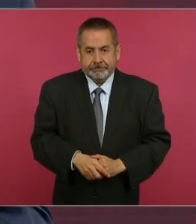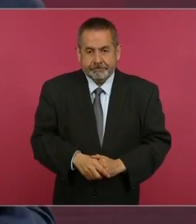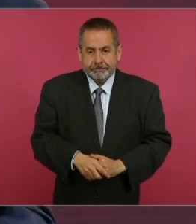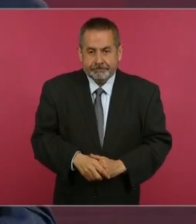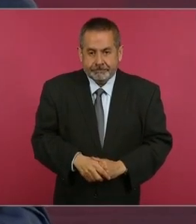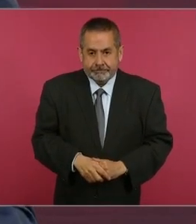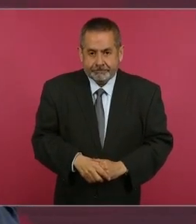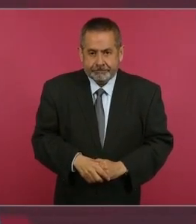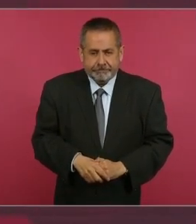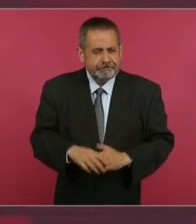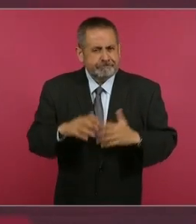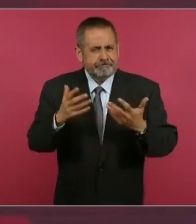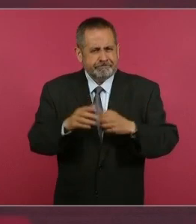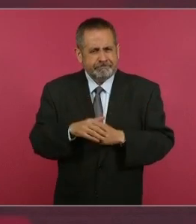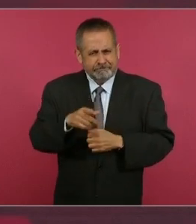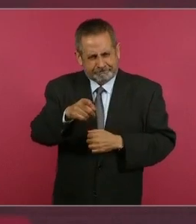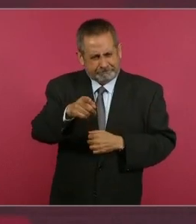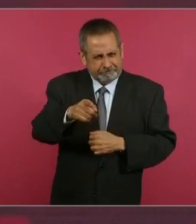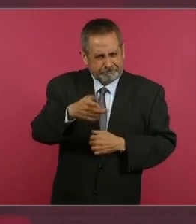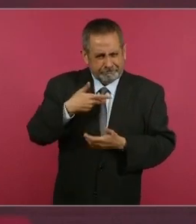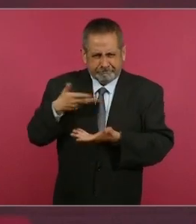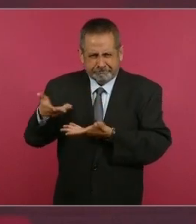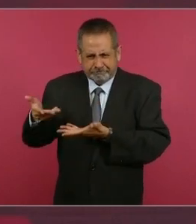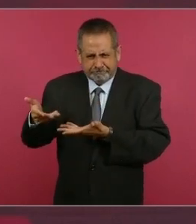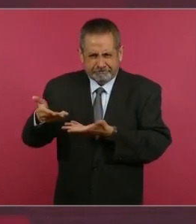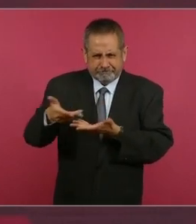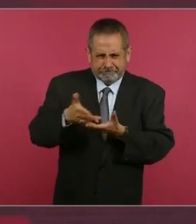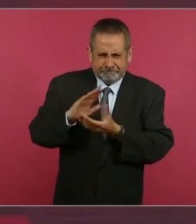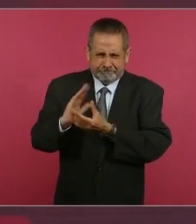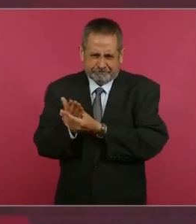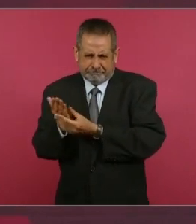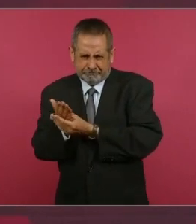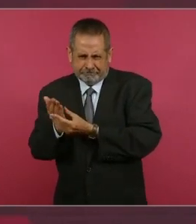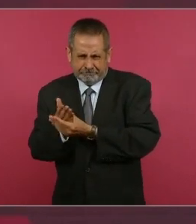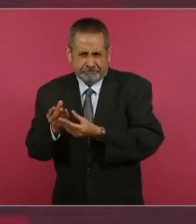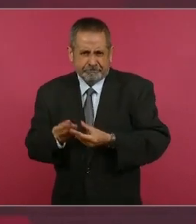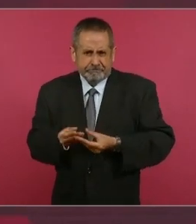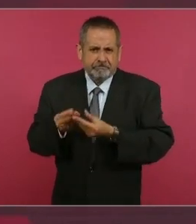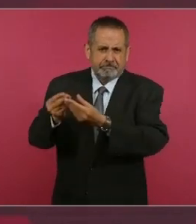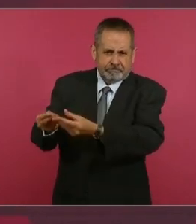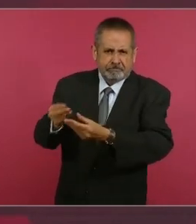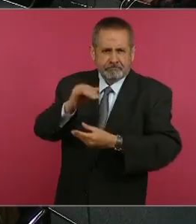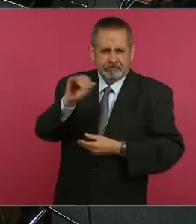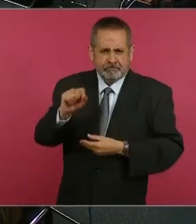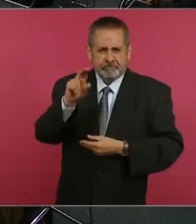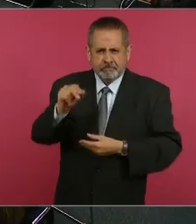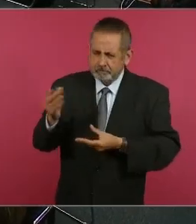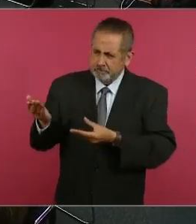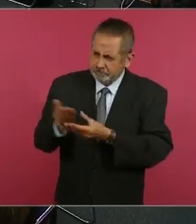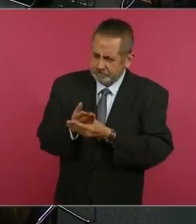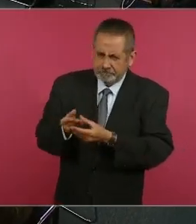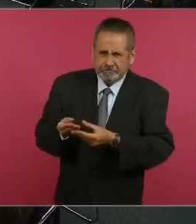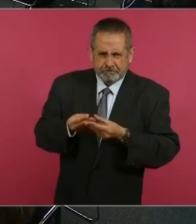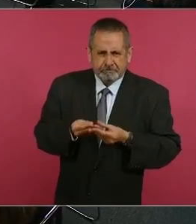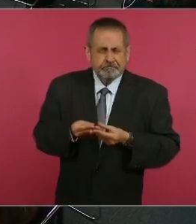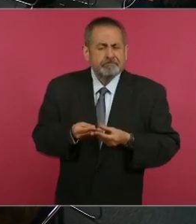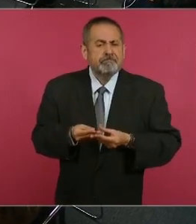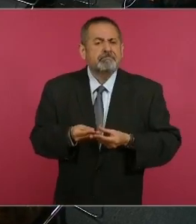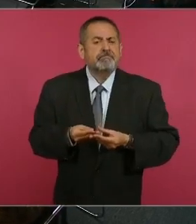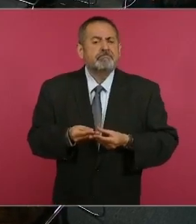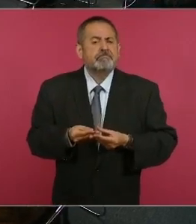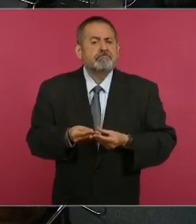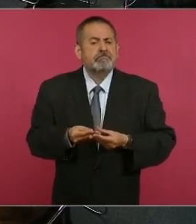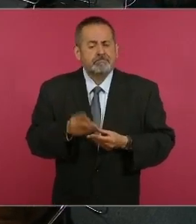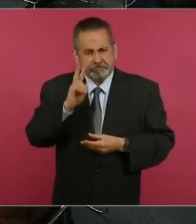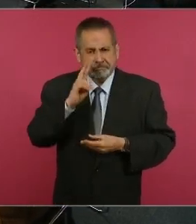¿por qué no reúnes los documentos? Sí, se los puedo dar a Jesús. ¿Sí? Sí. Y